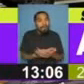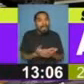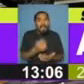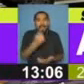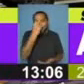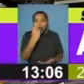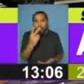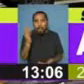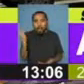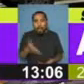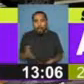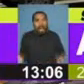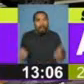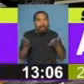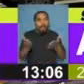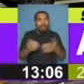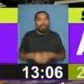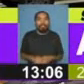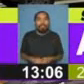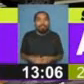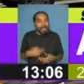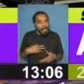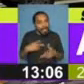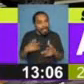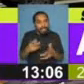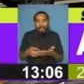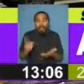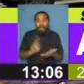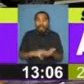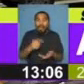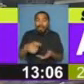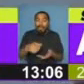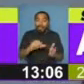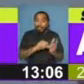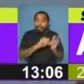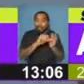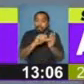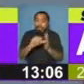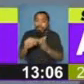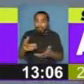mercado mayorista ya se incrementó en un 25%, lo cual significa